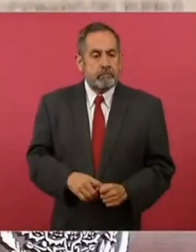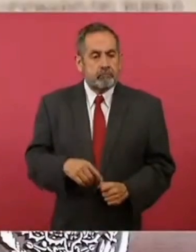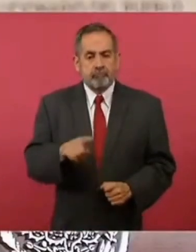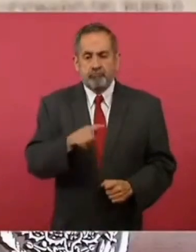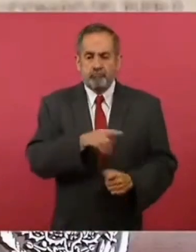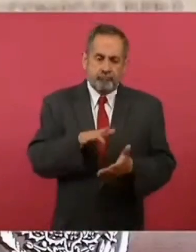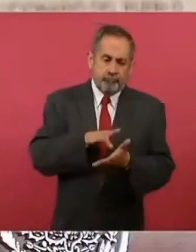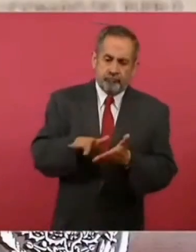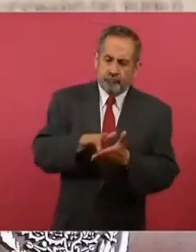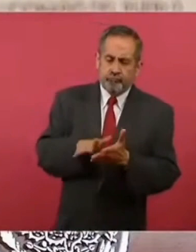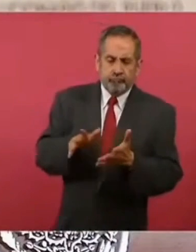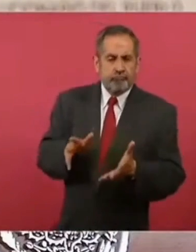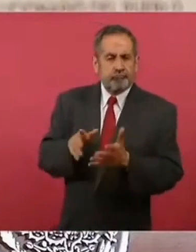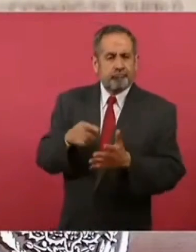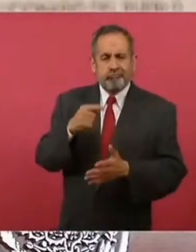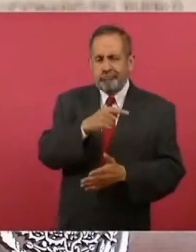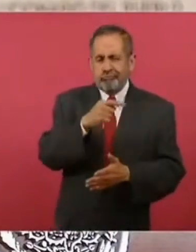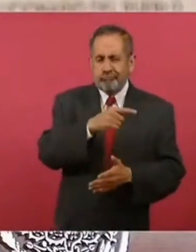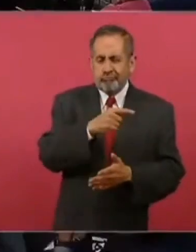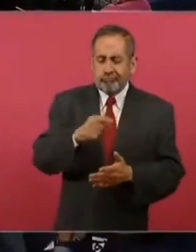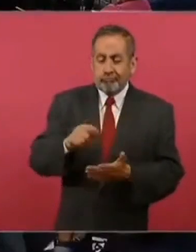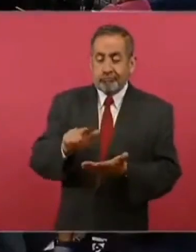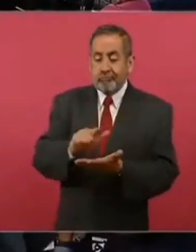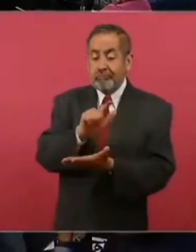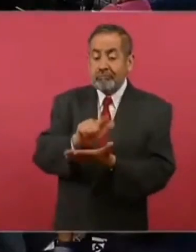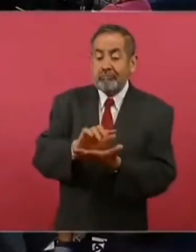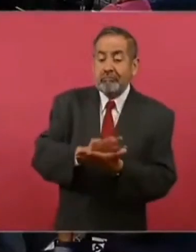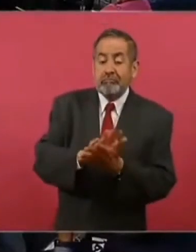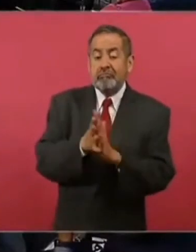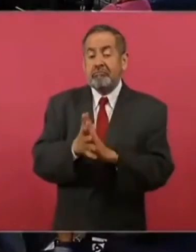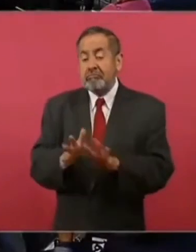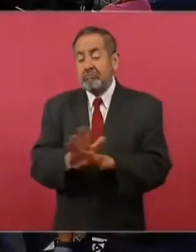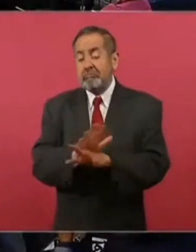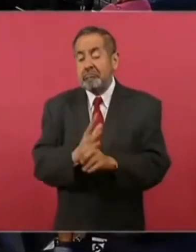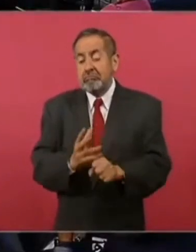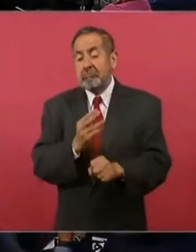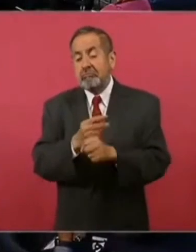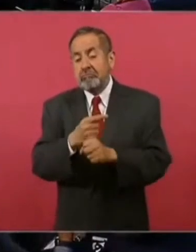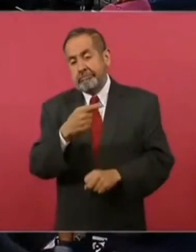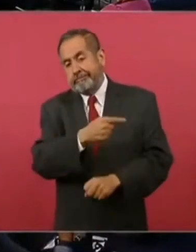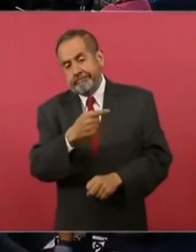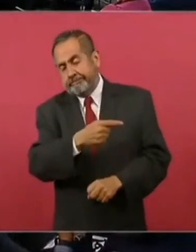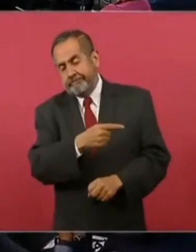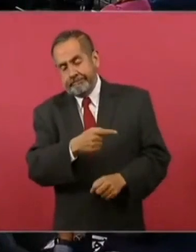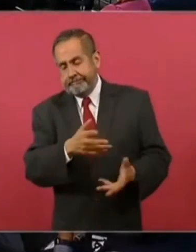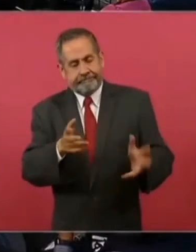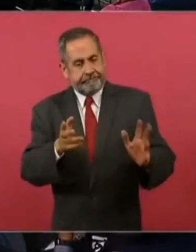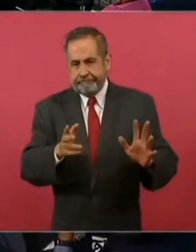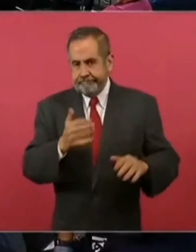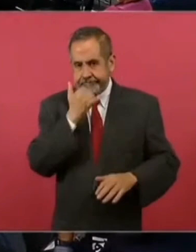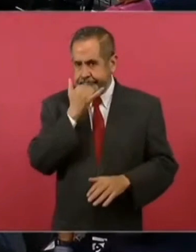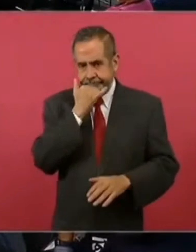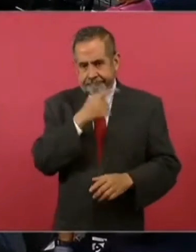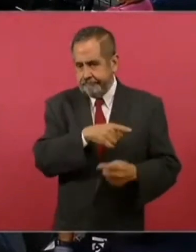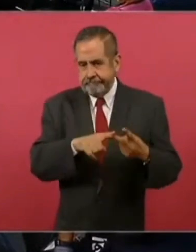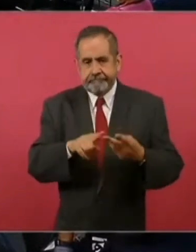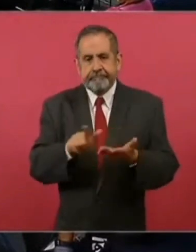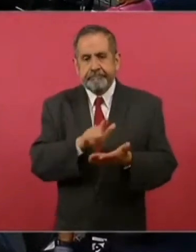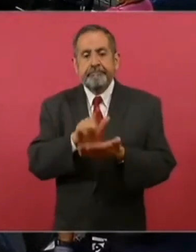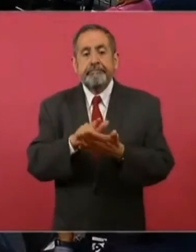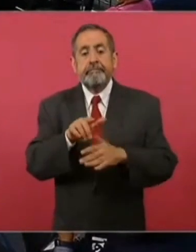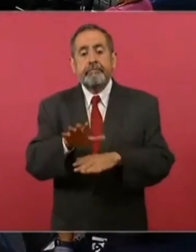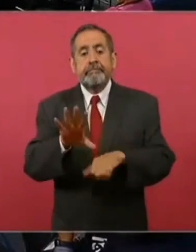impulsaron la llamada reforma educativa y otras, la reforma energética